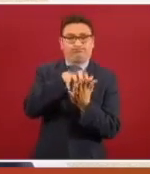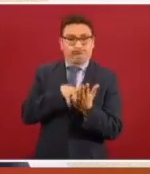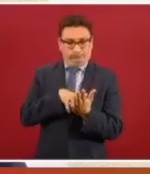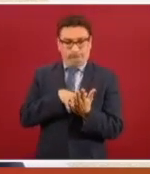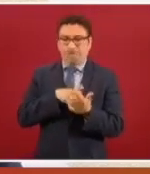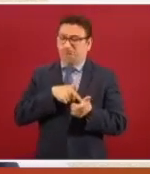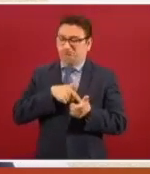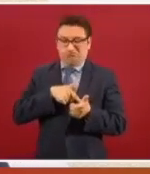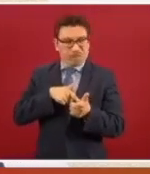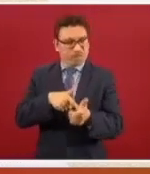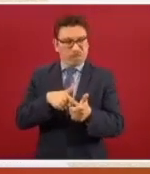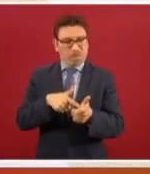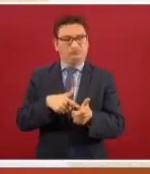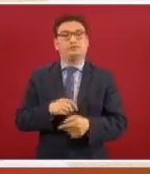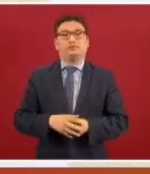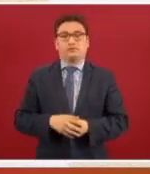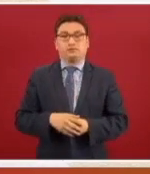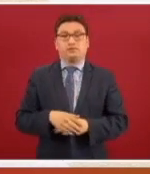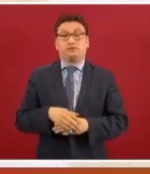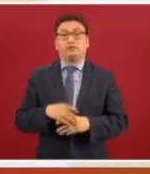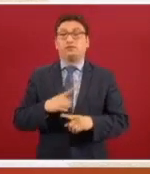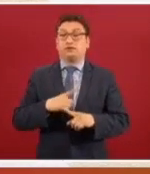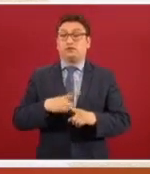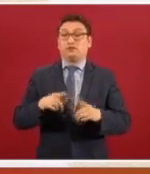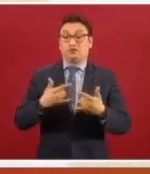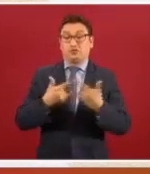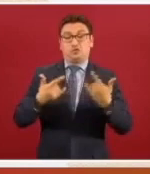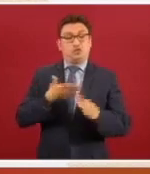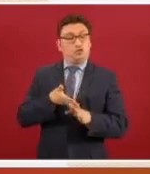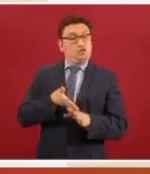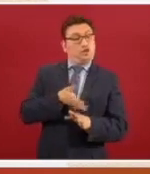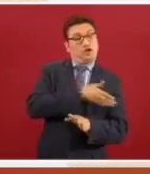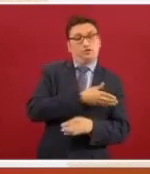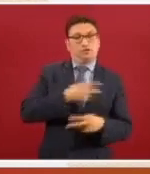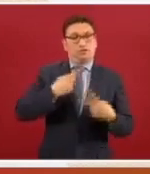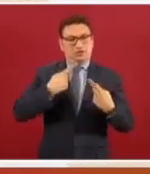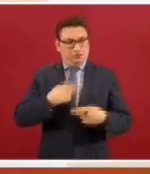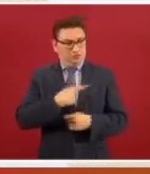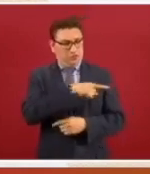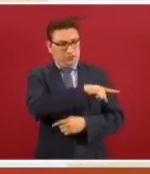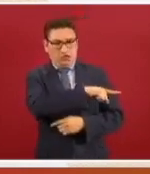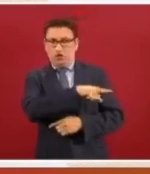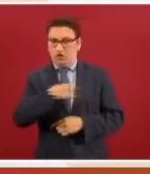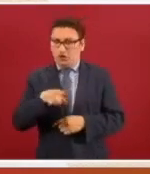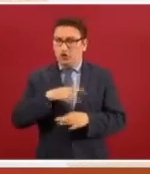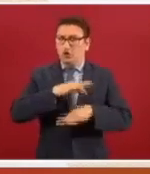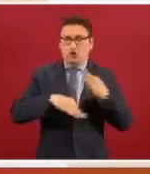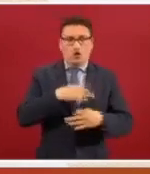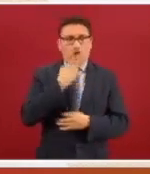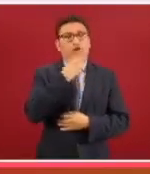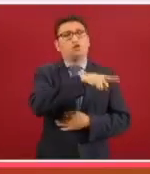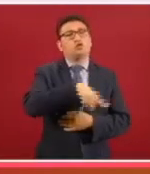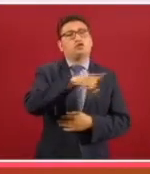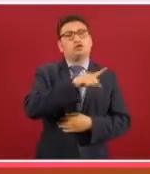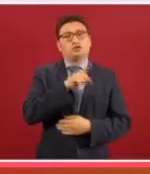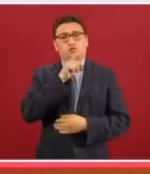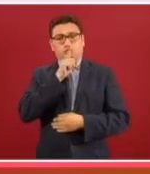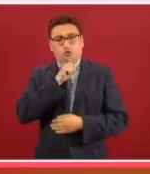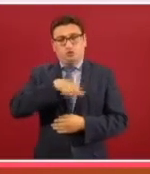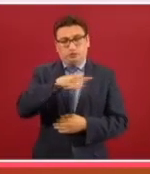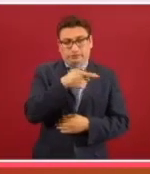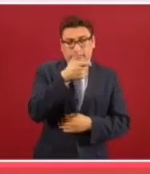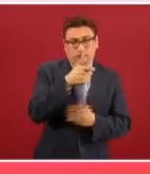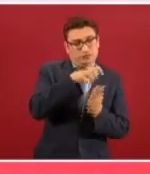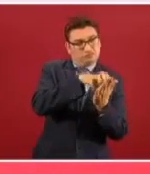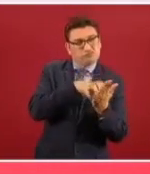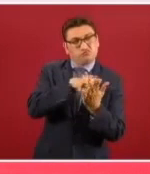A diferencia de otras épocas, cuando se le pedía al pueblo fajarse el cinturón, ahora es el